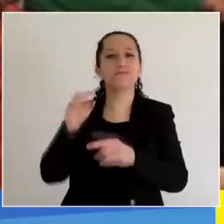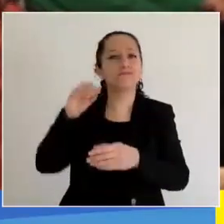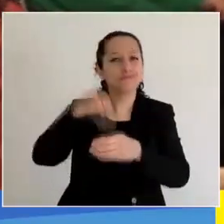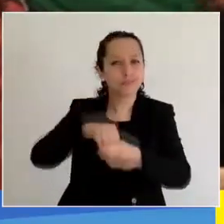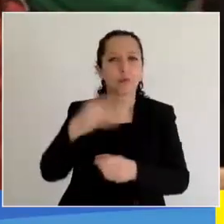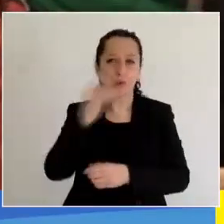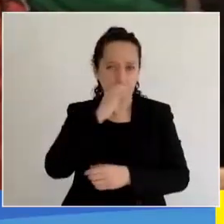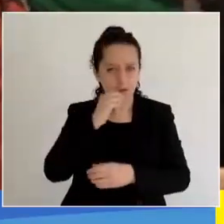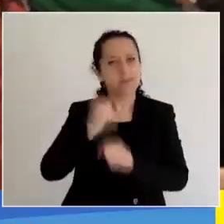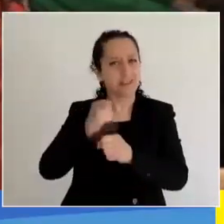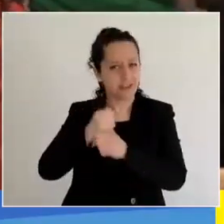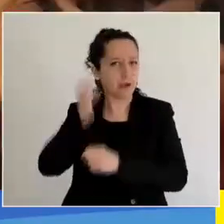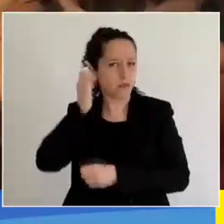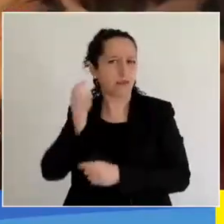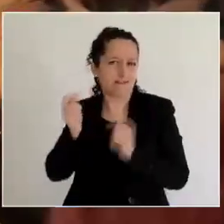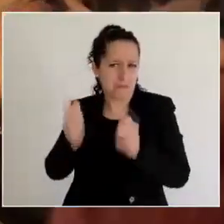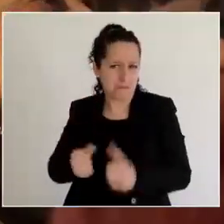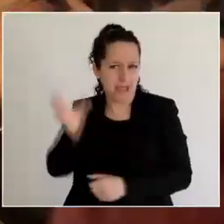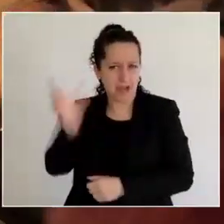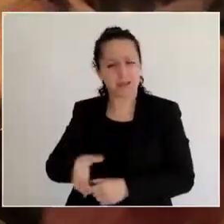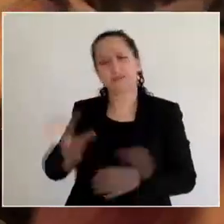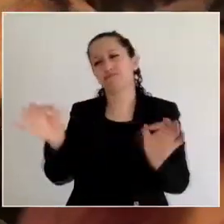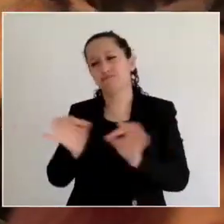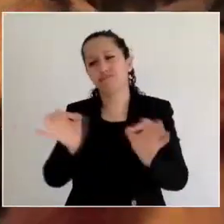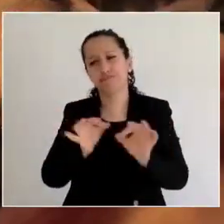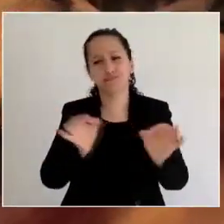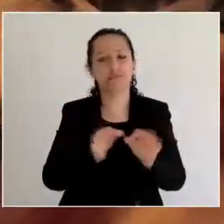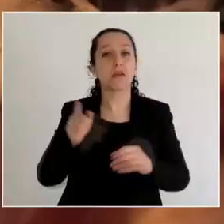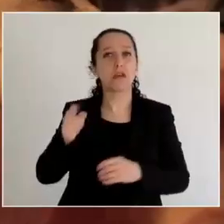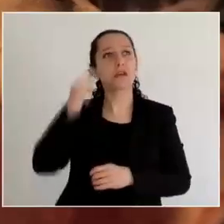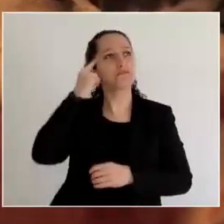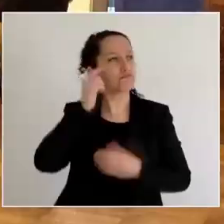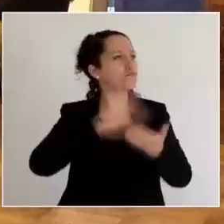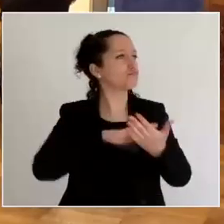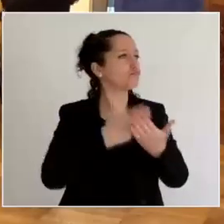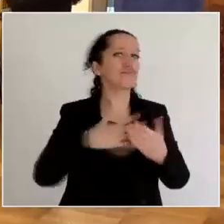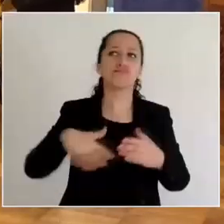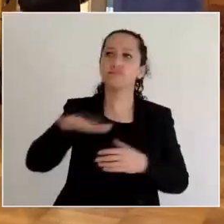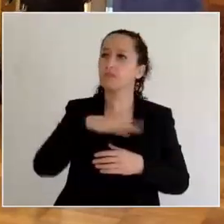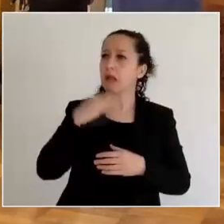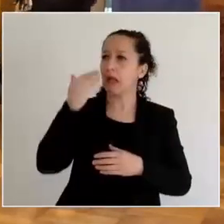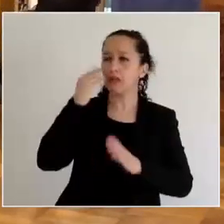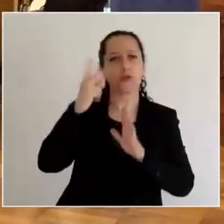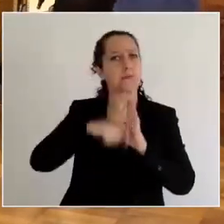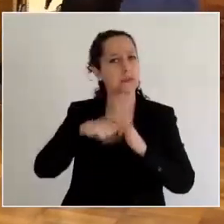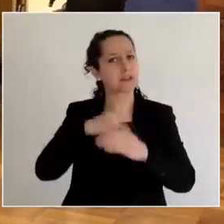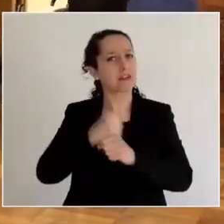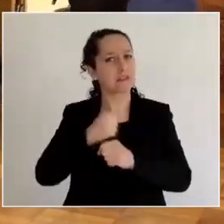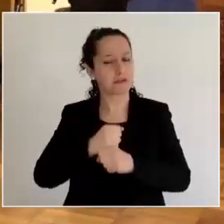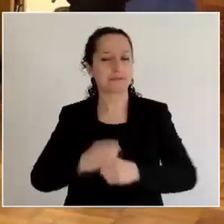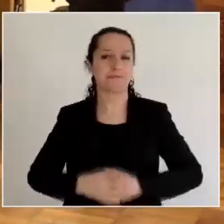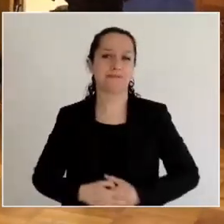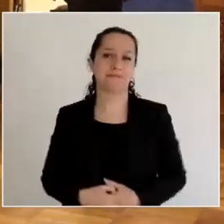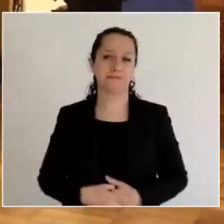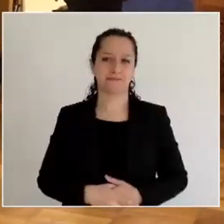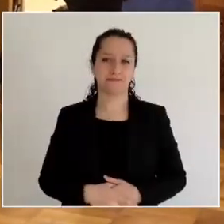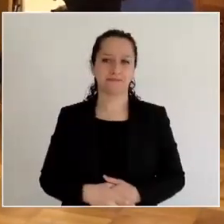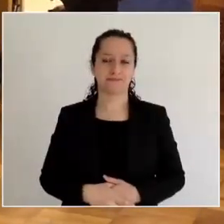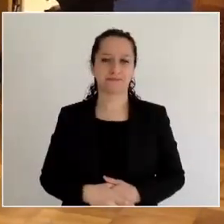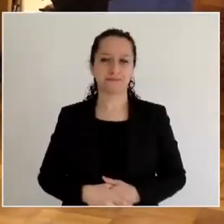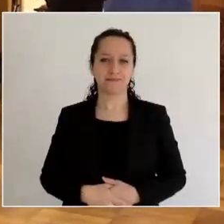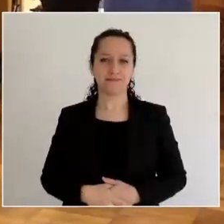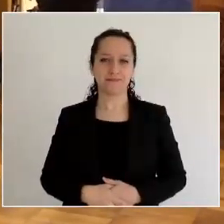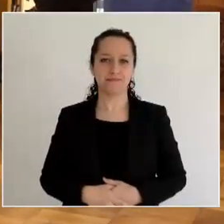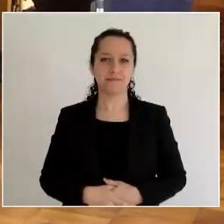Concepción y la Universidad de Concepción, quien hizo un balance de los resultados que surgieron de estos casi 2 meses de trabajo. Me